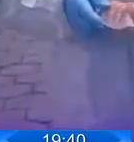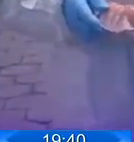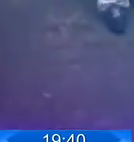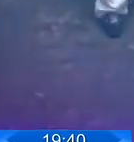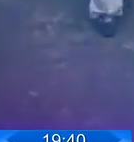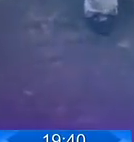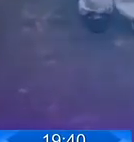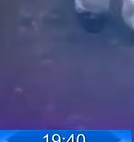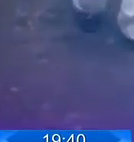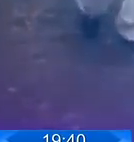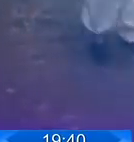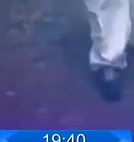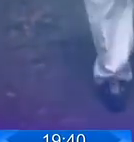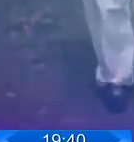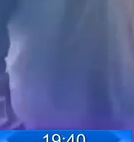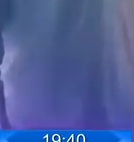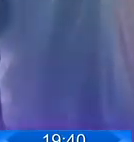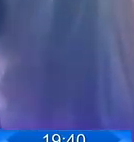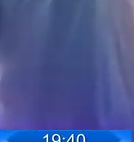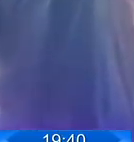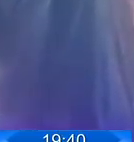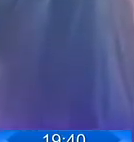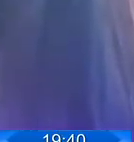luchan noche y día con